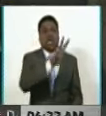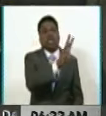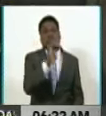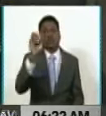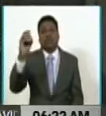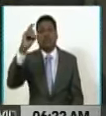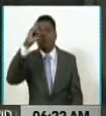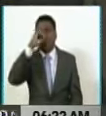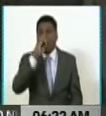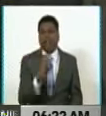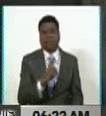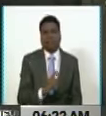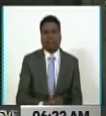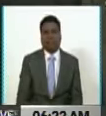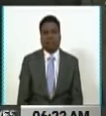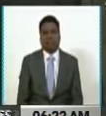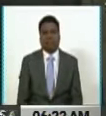años